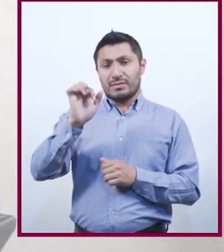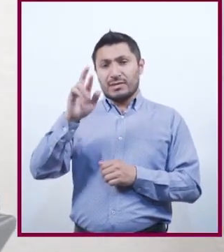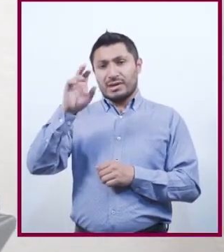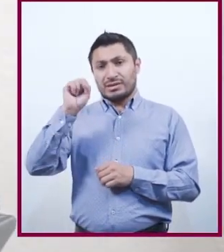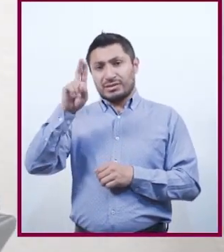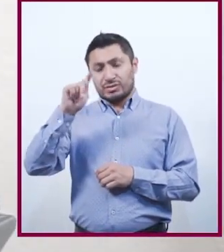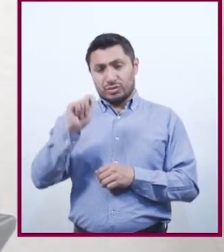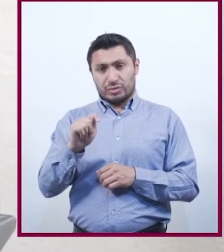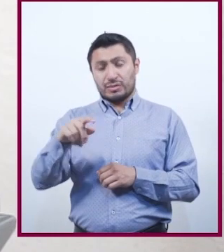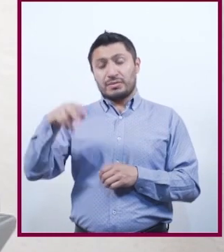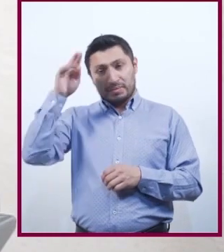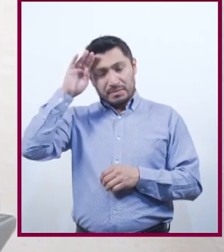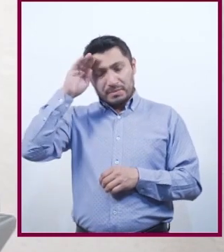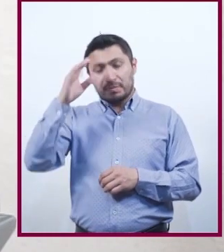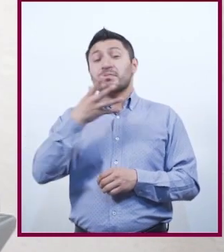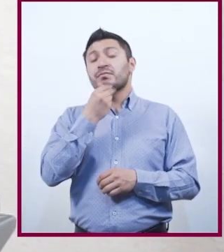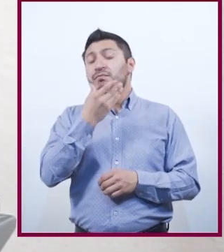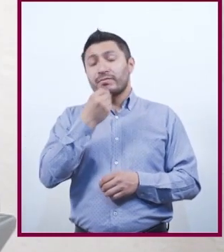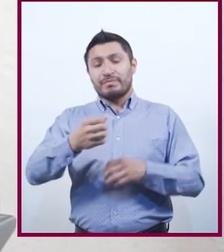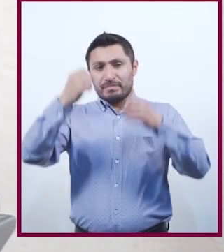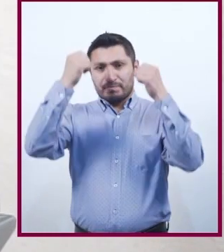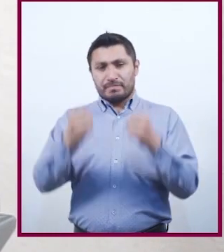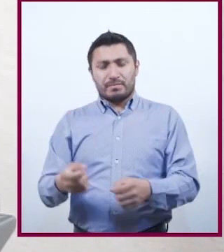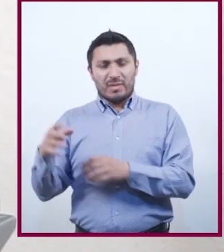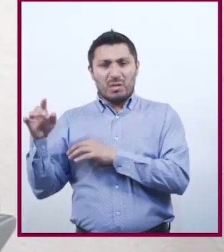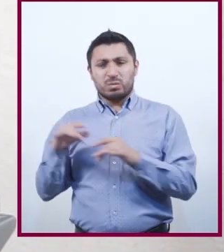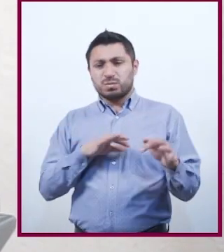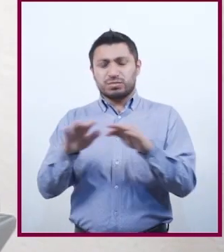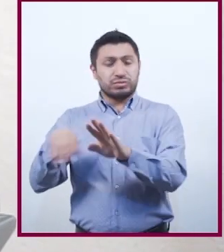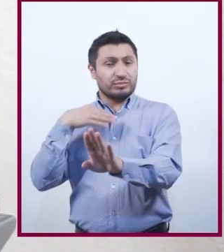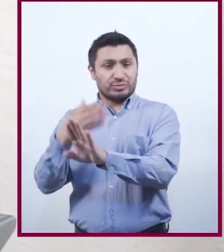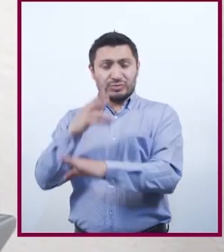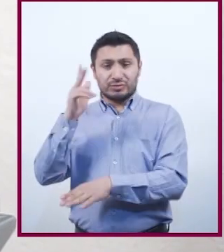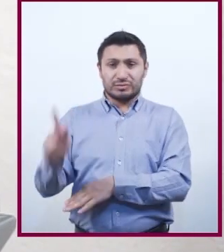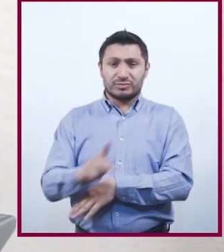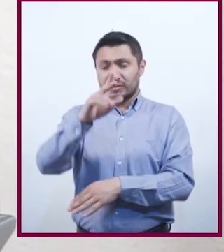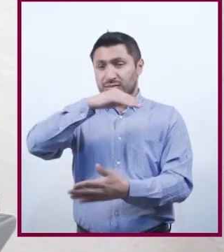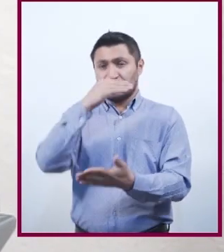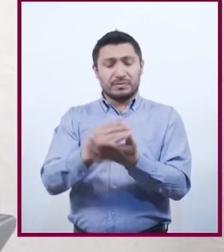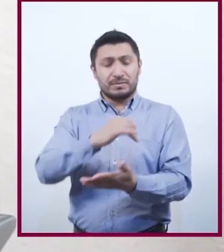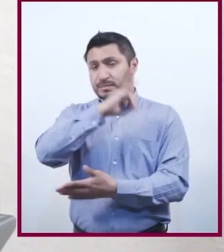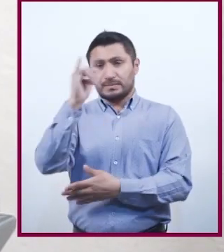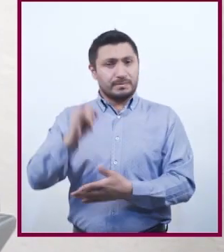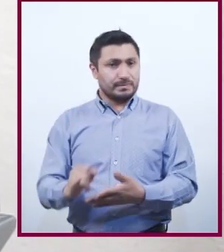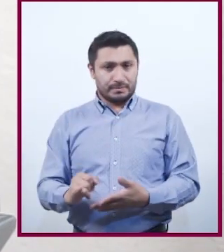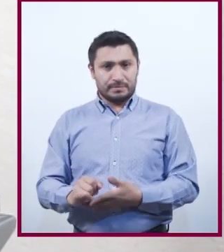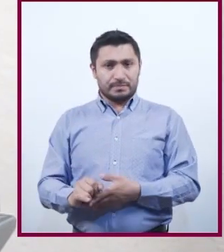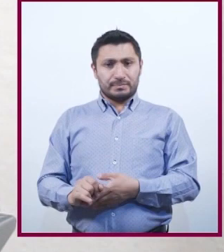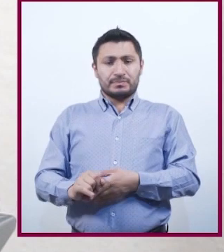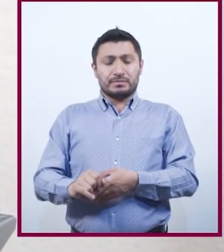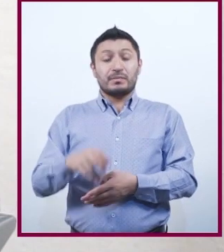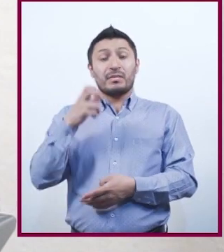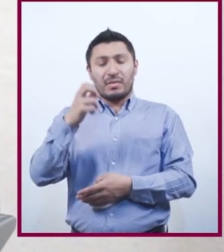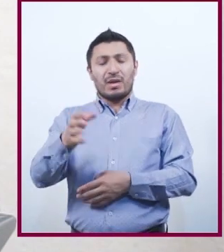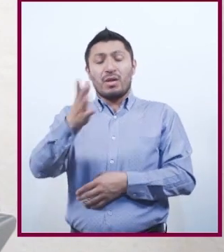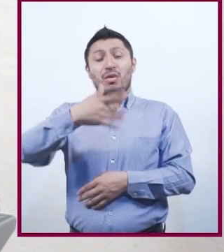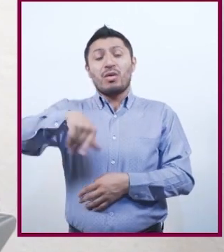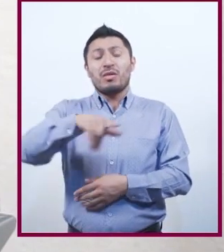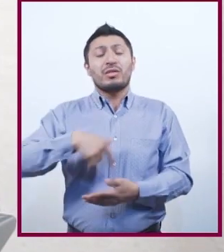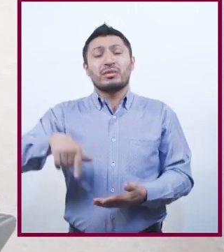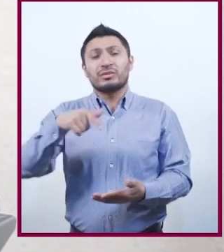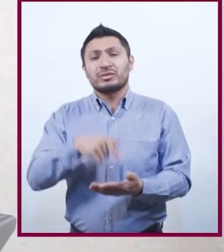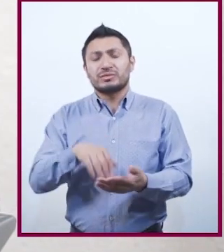Herzl y los pensadores judíos estaban seguros de que las persecuciones contra su pueblo no pararían nunca. Por ello, buscaron